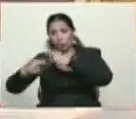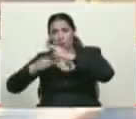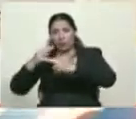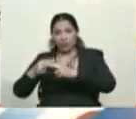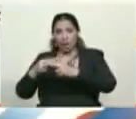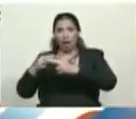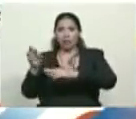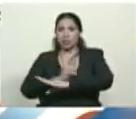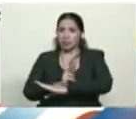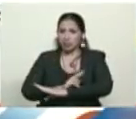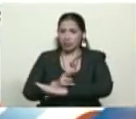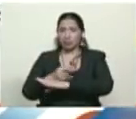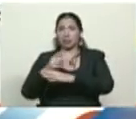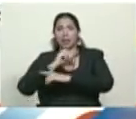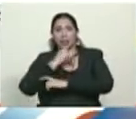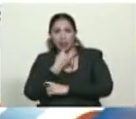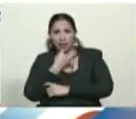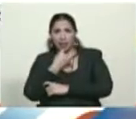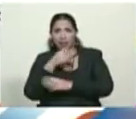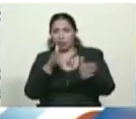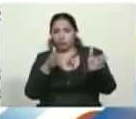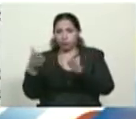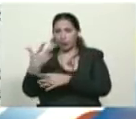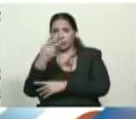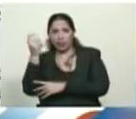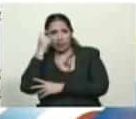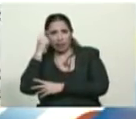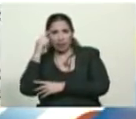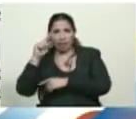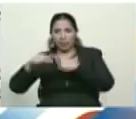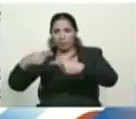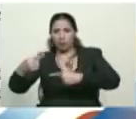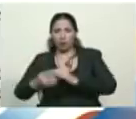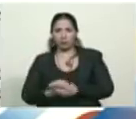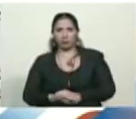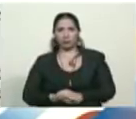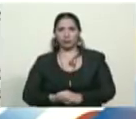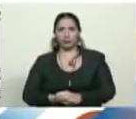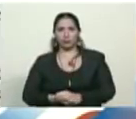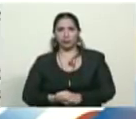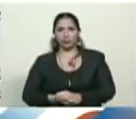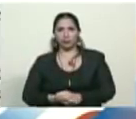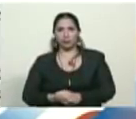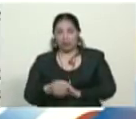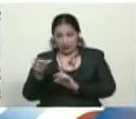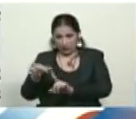secreta dentro de los 30 días consecutivos siguientes. Mientras se elige,